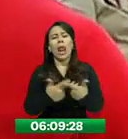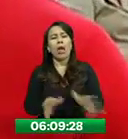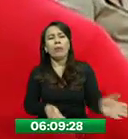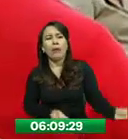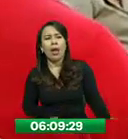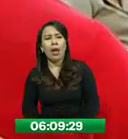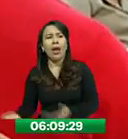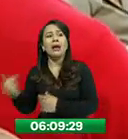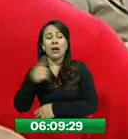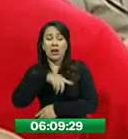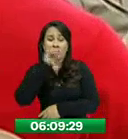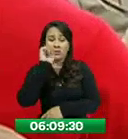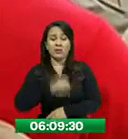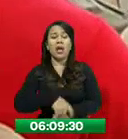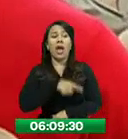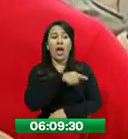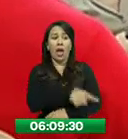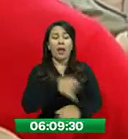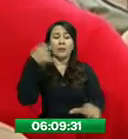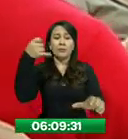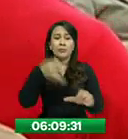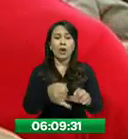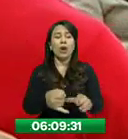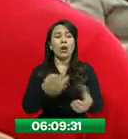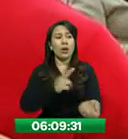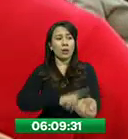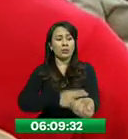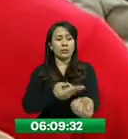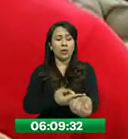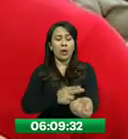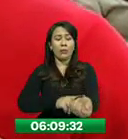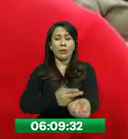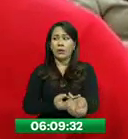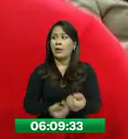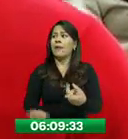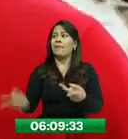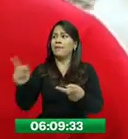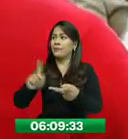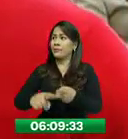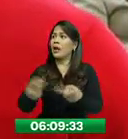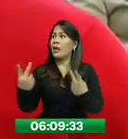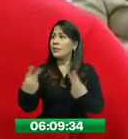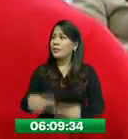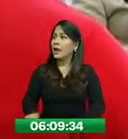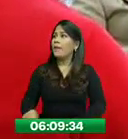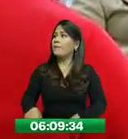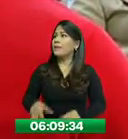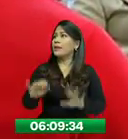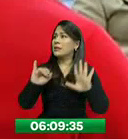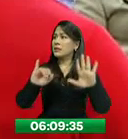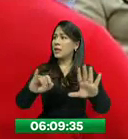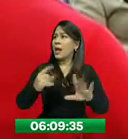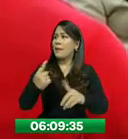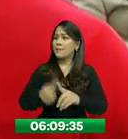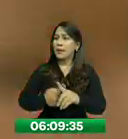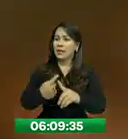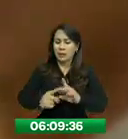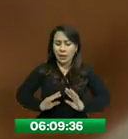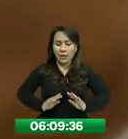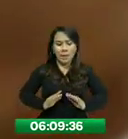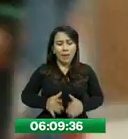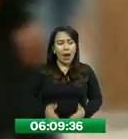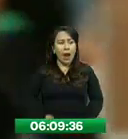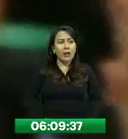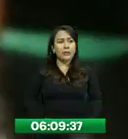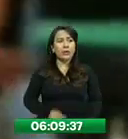Él violó a una sobrina, la mató también y estaba en estado de gestación. Tenía 6 meses de estado de gestación. Con